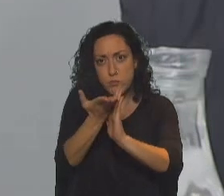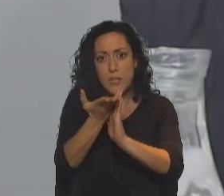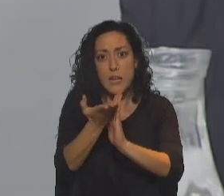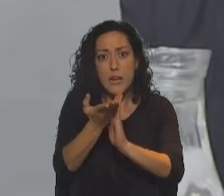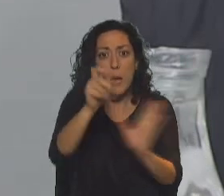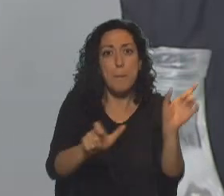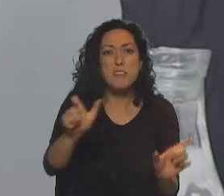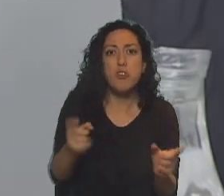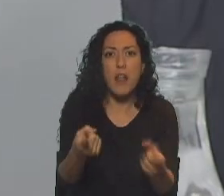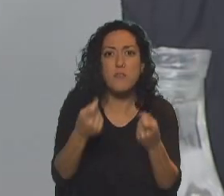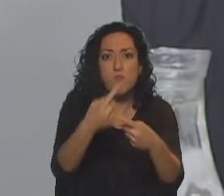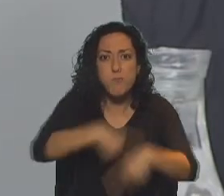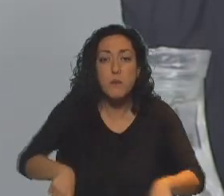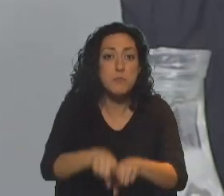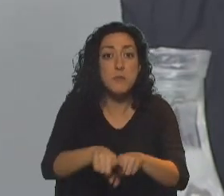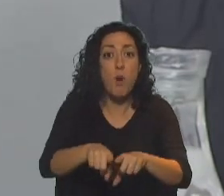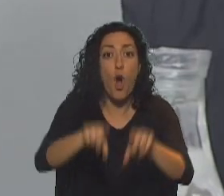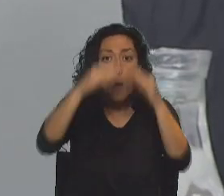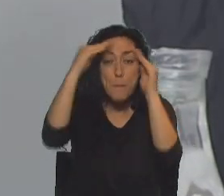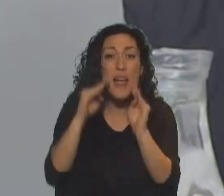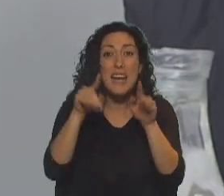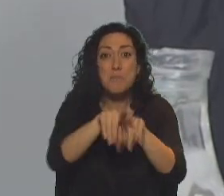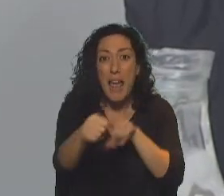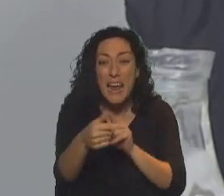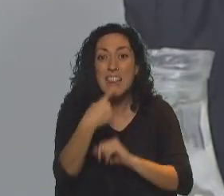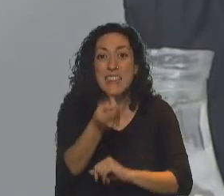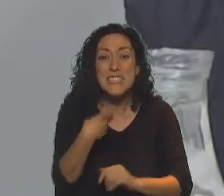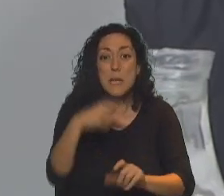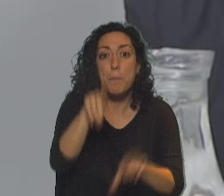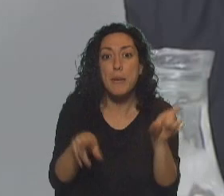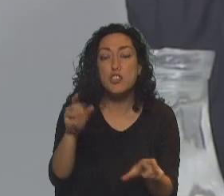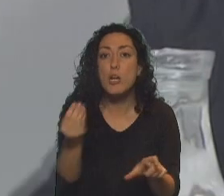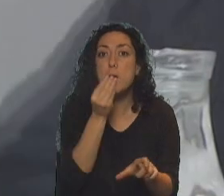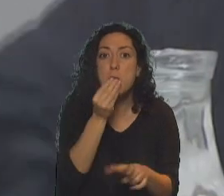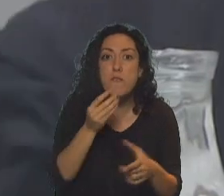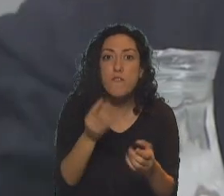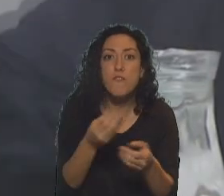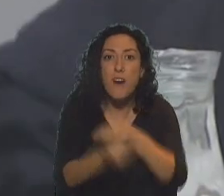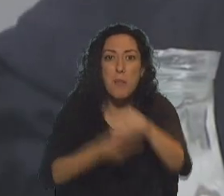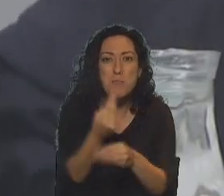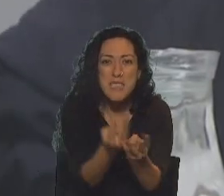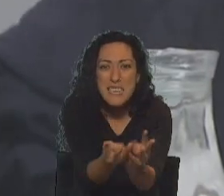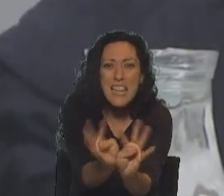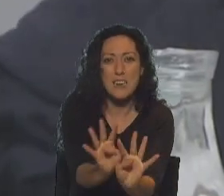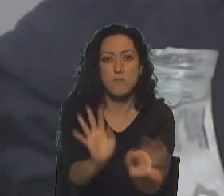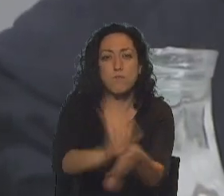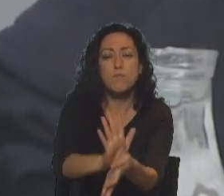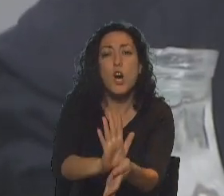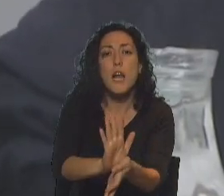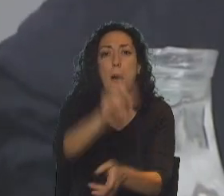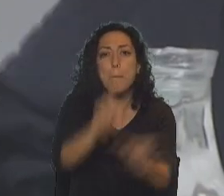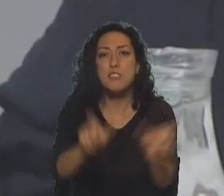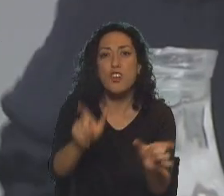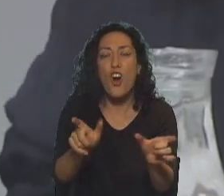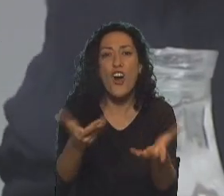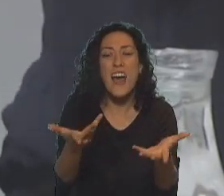lo que decía recién la hermana, que la gente comía, y comían en familia además, porque la gente no tenía que ir al colegio,